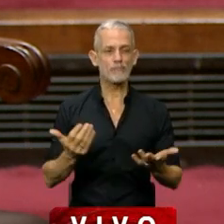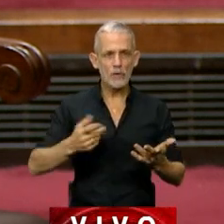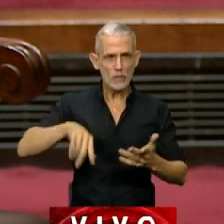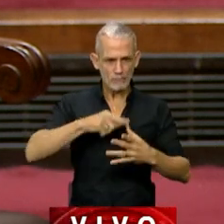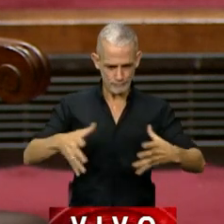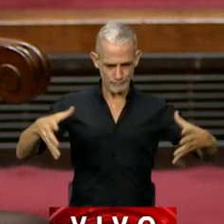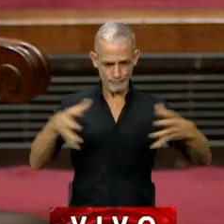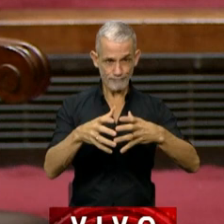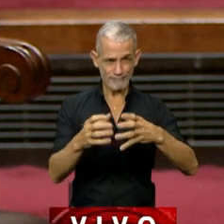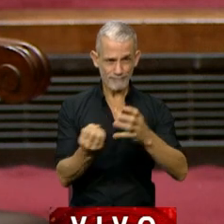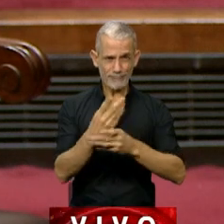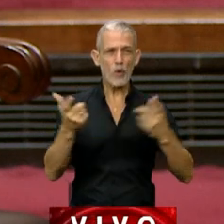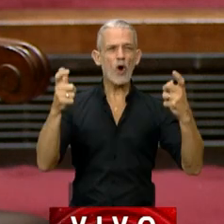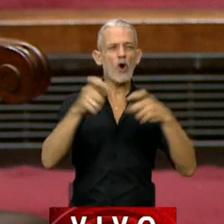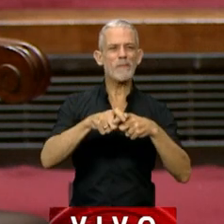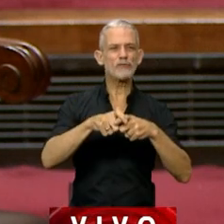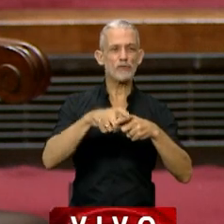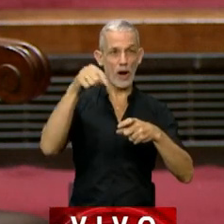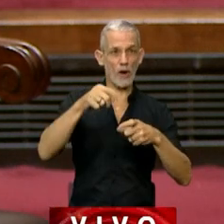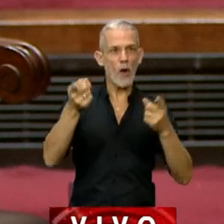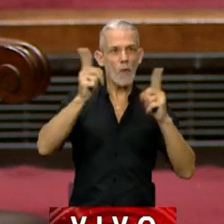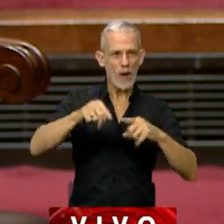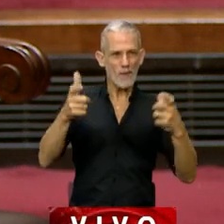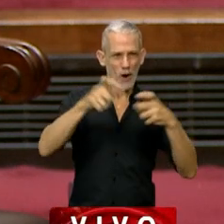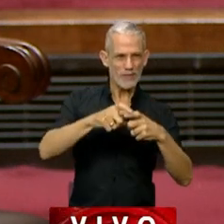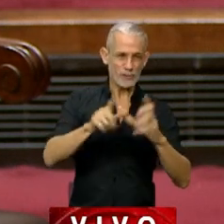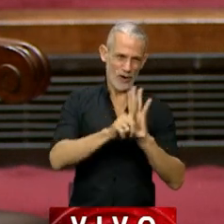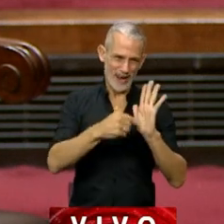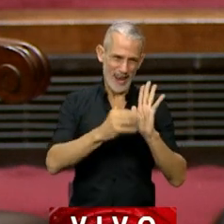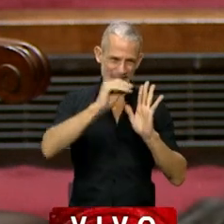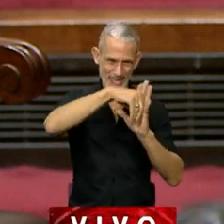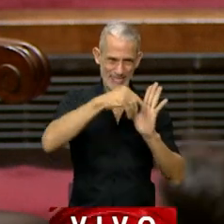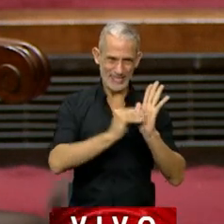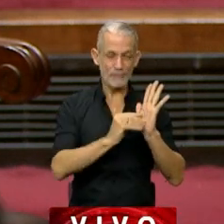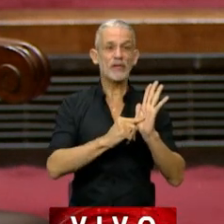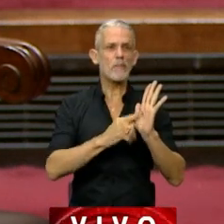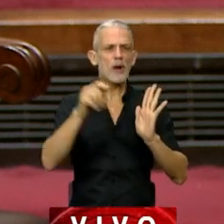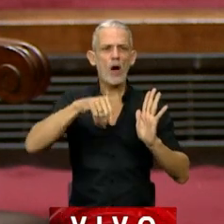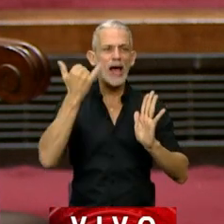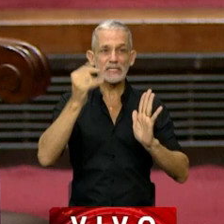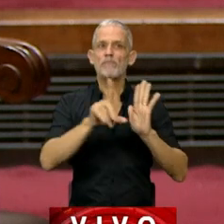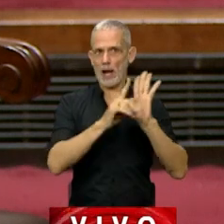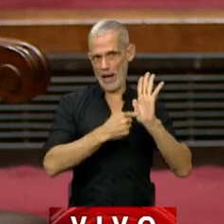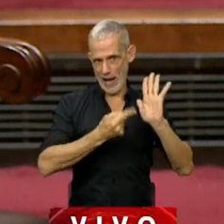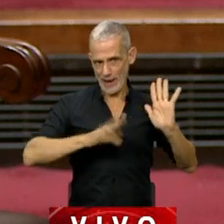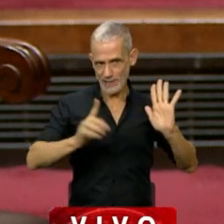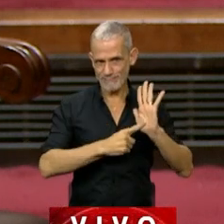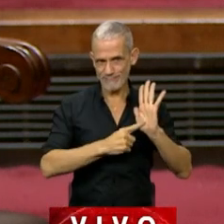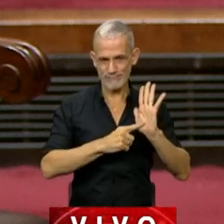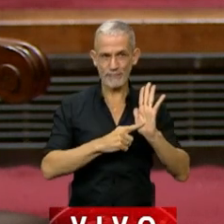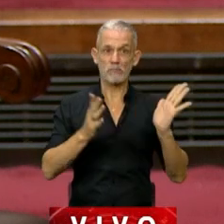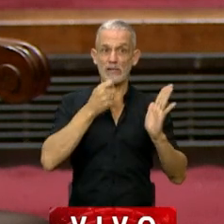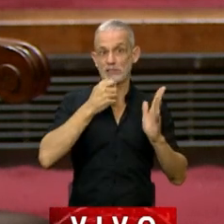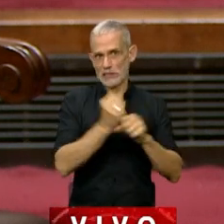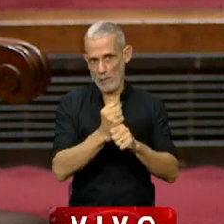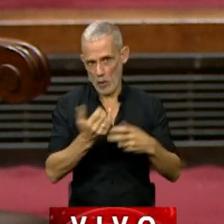Conformamos en ese entonces una comisión que ahora vuelve a tomar vida en esta ley, pero esta vez ya por ley, si es que se